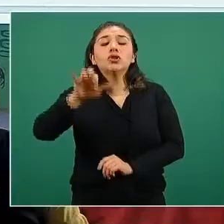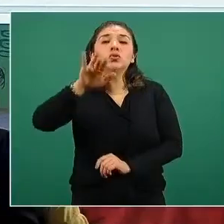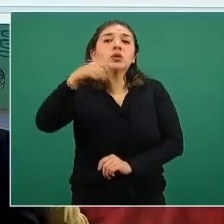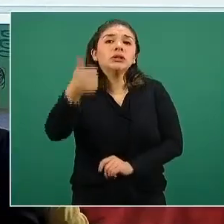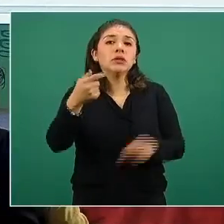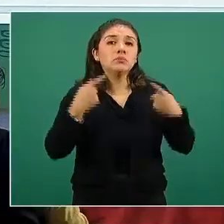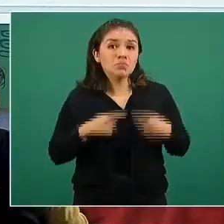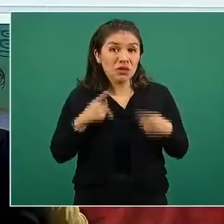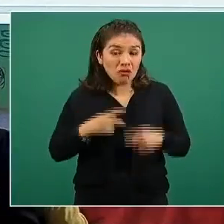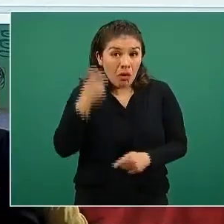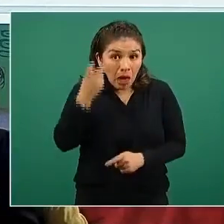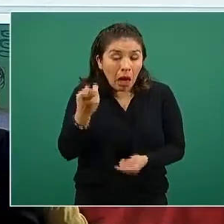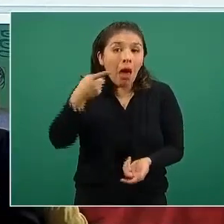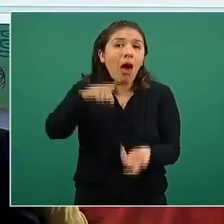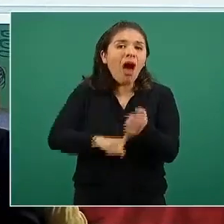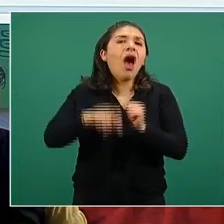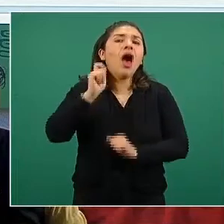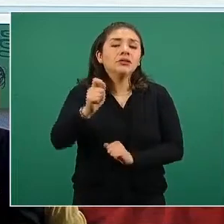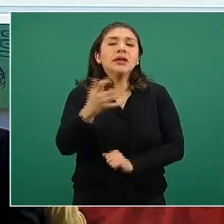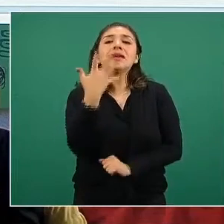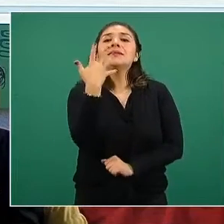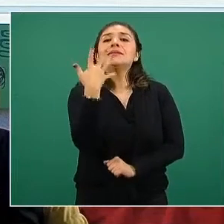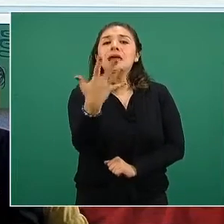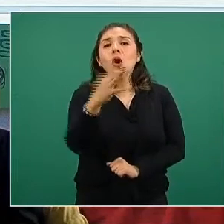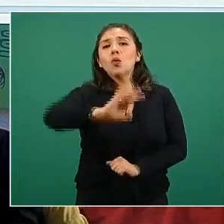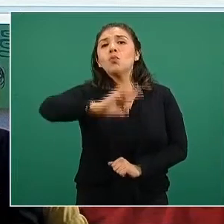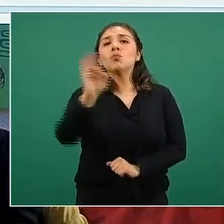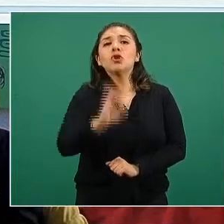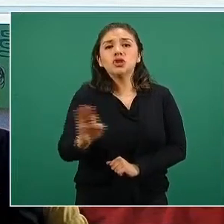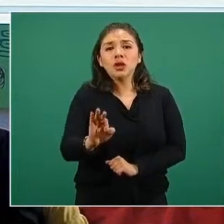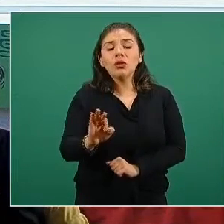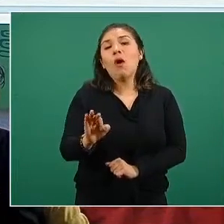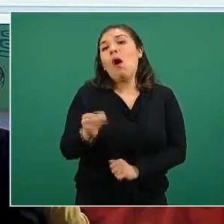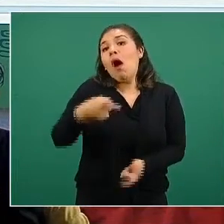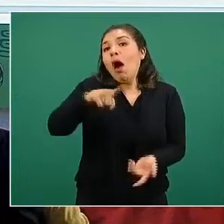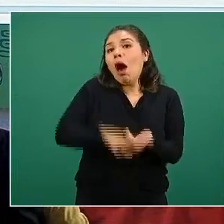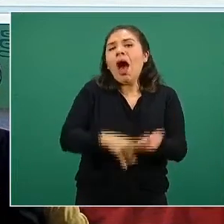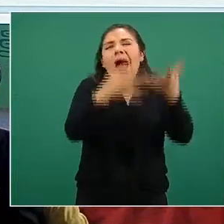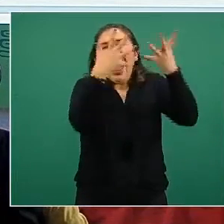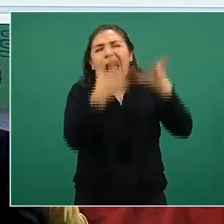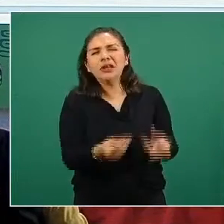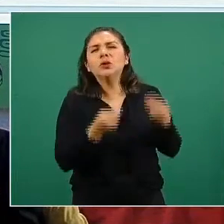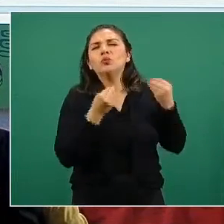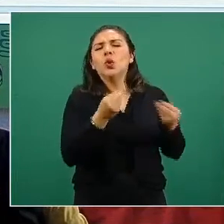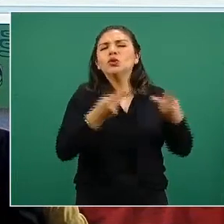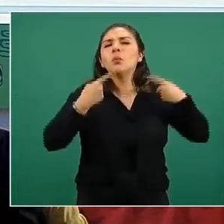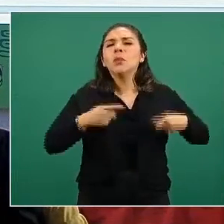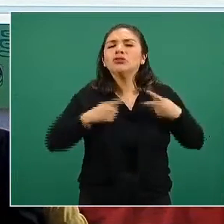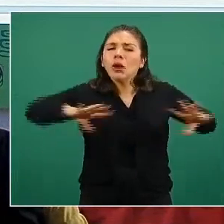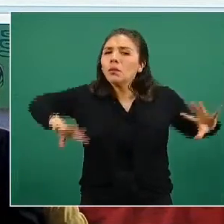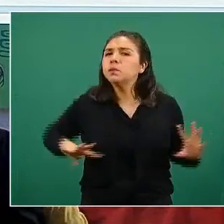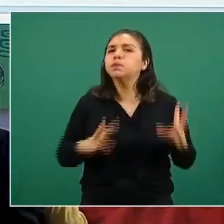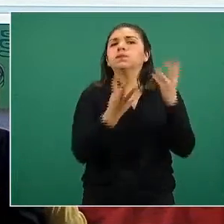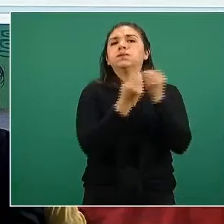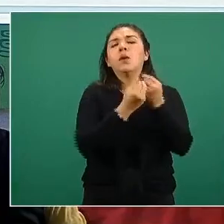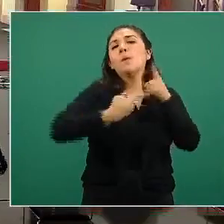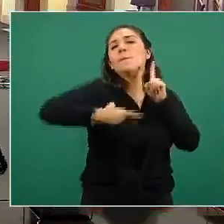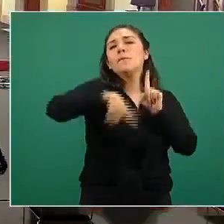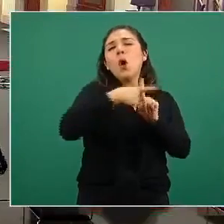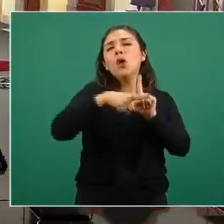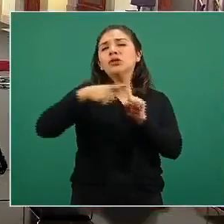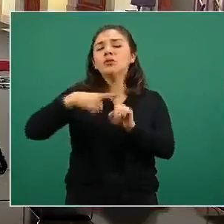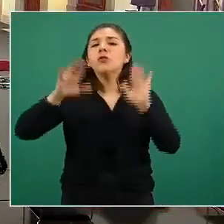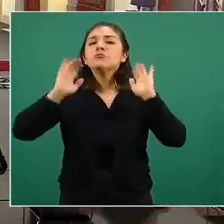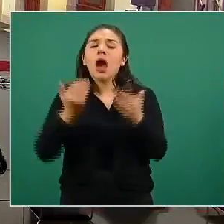87.856, y esto viene a ser precisamente el 5% de este gran total de casos acumulados y que se han